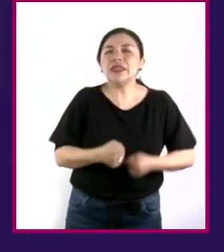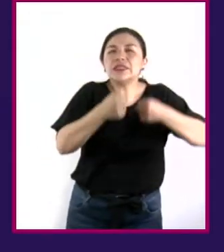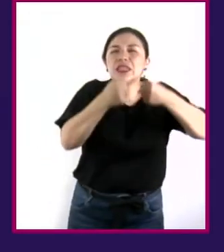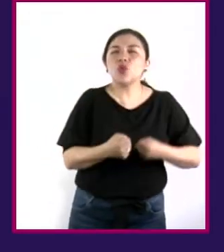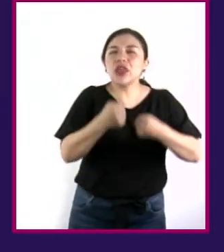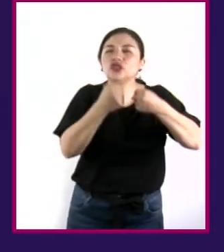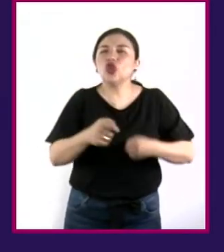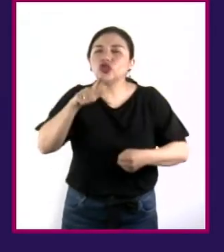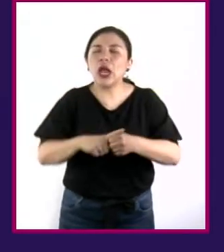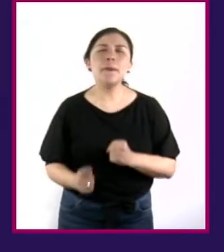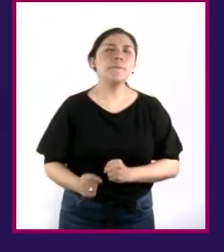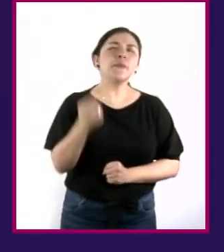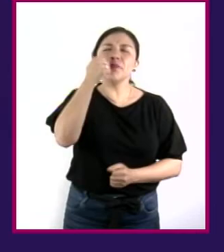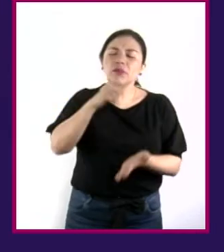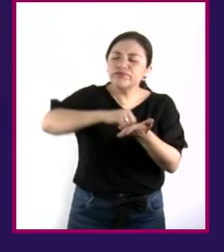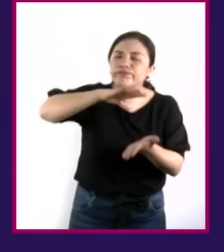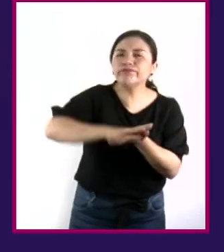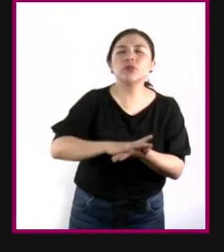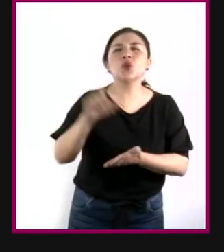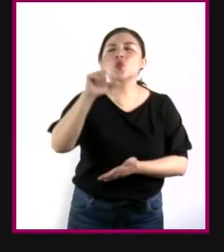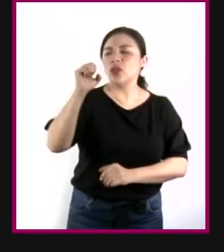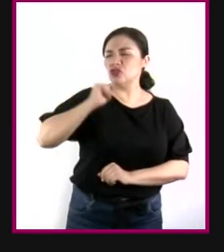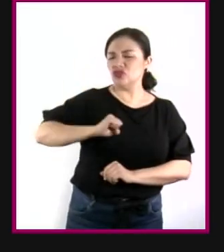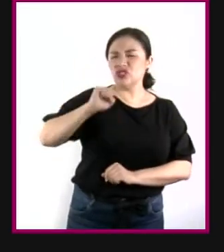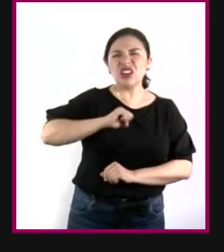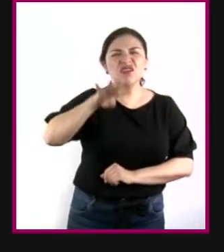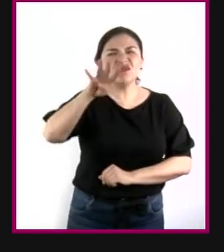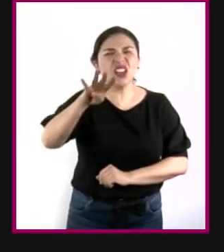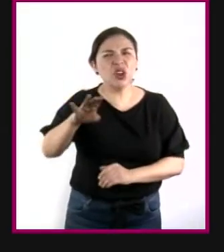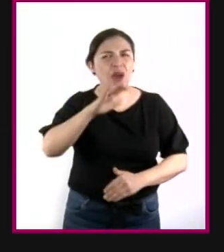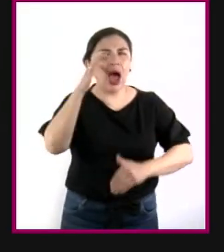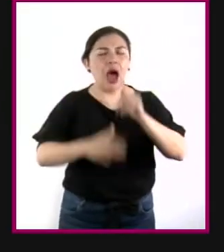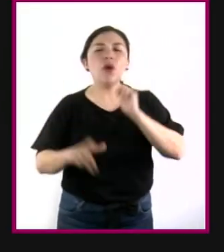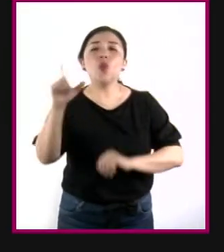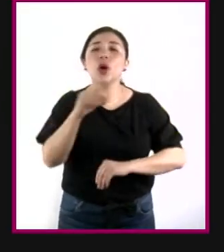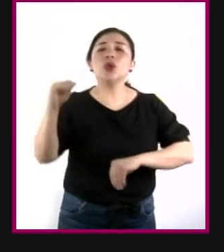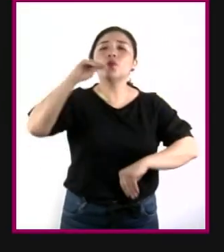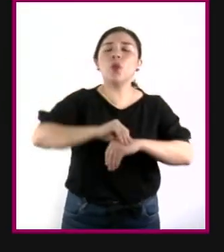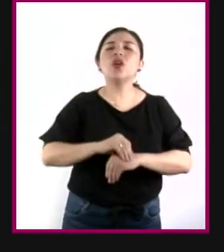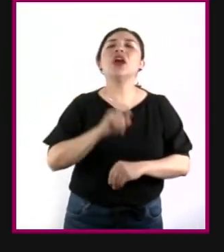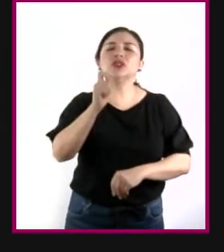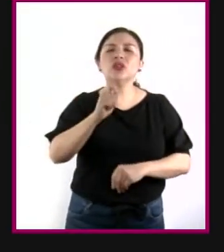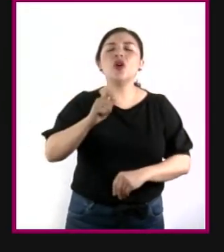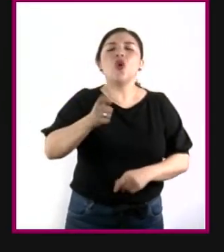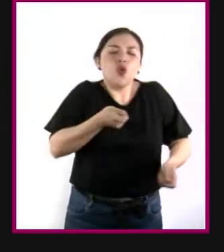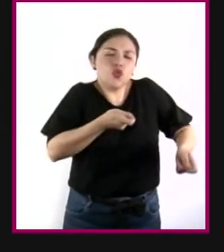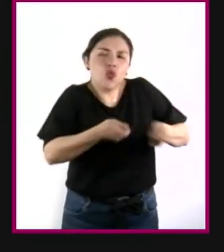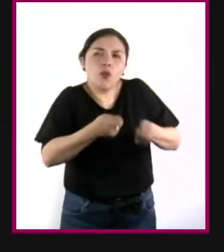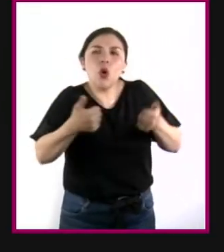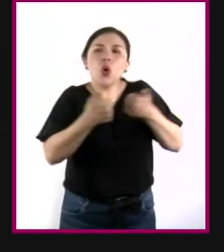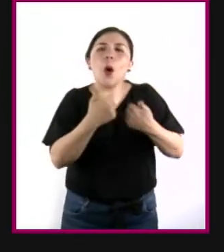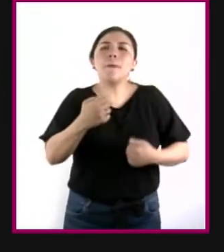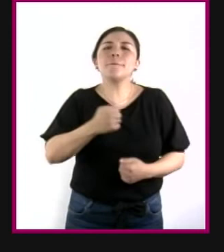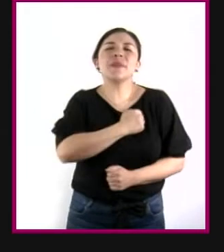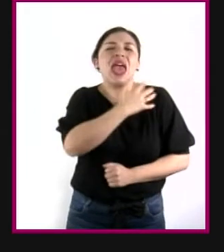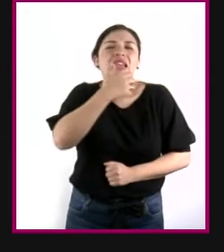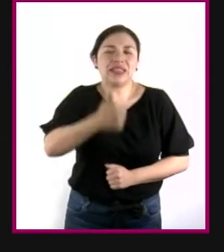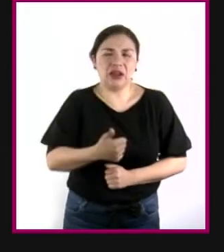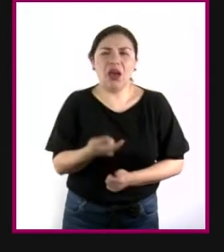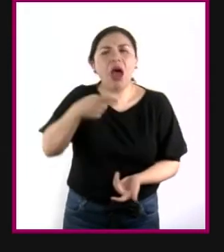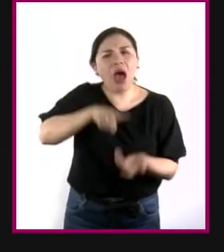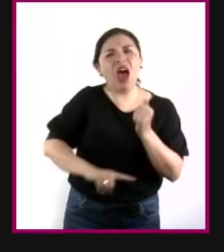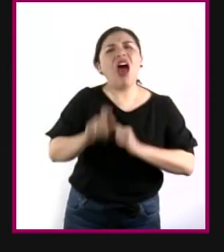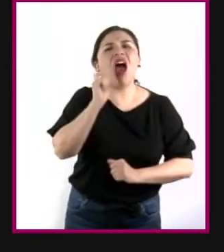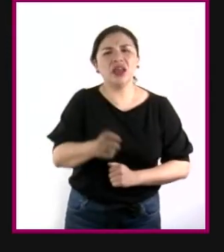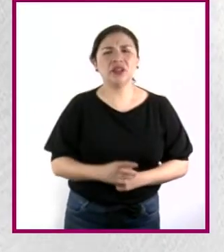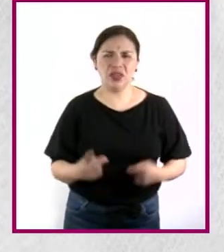social, empezó a forjarse a finales del siglo XIX con la aparición del estado de bienestar. La seguridad social consiste en la